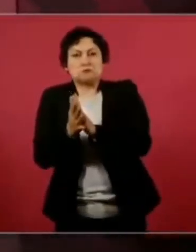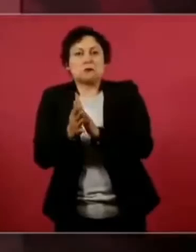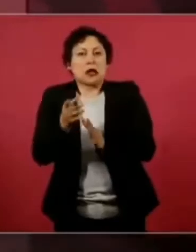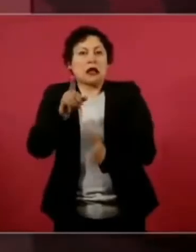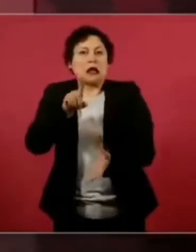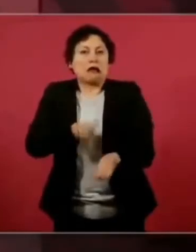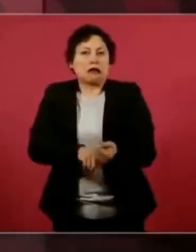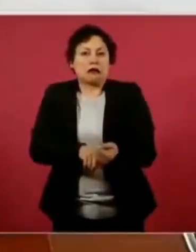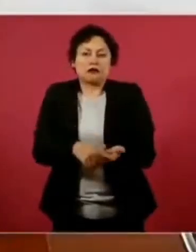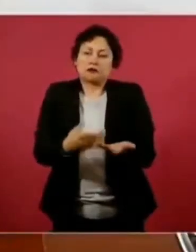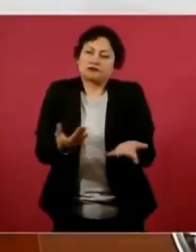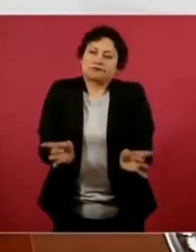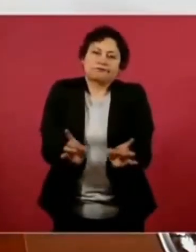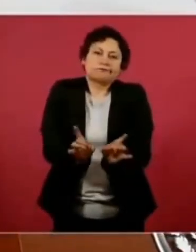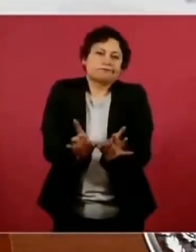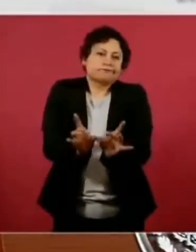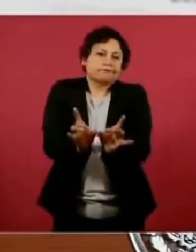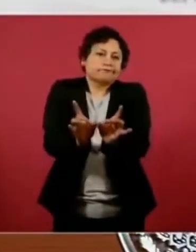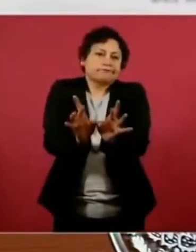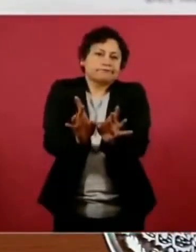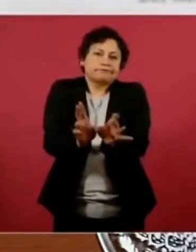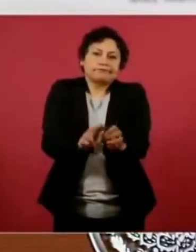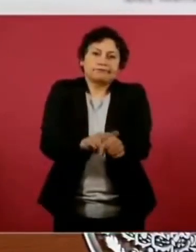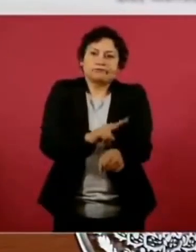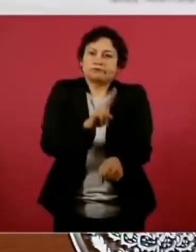enfrentar a